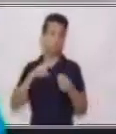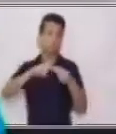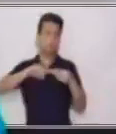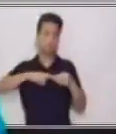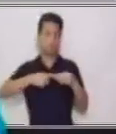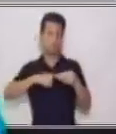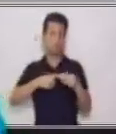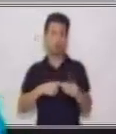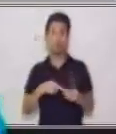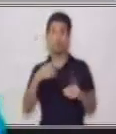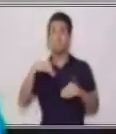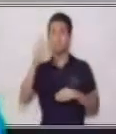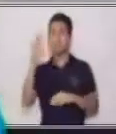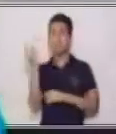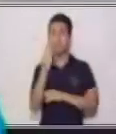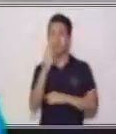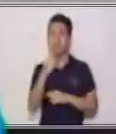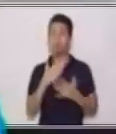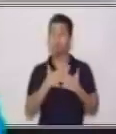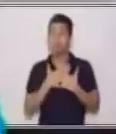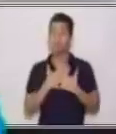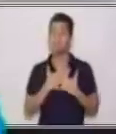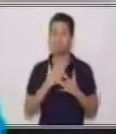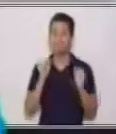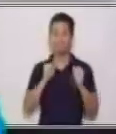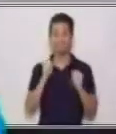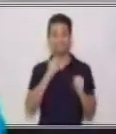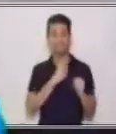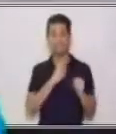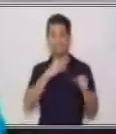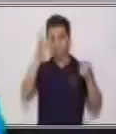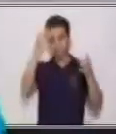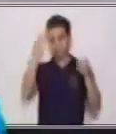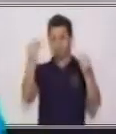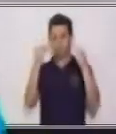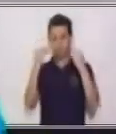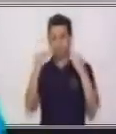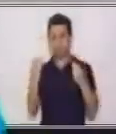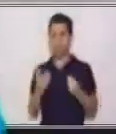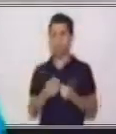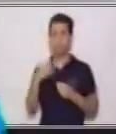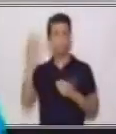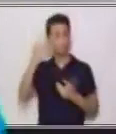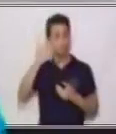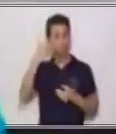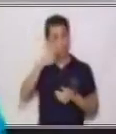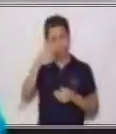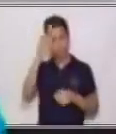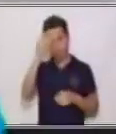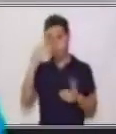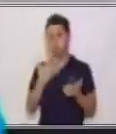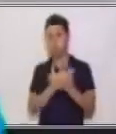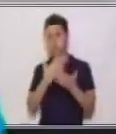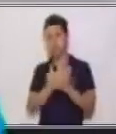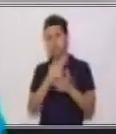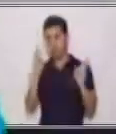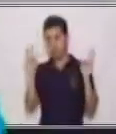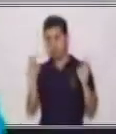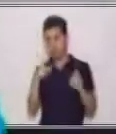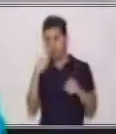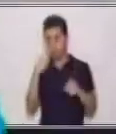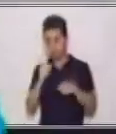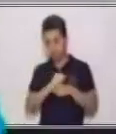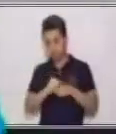la disposición de querer aprender, ya que todos los días puedes aprender algo nuevo, pero lo importante es también poderlo poner en práctica.